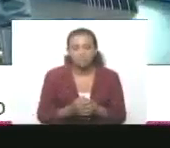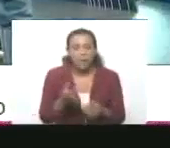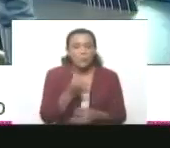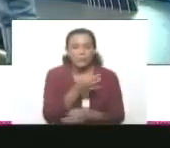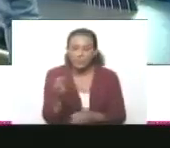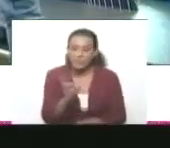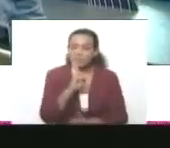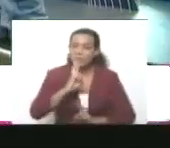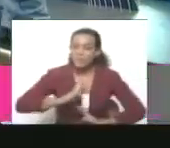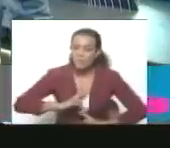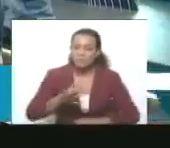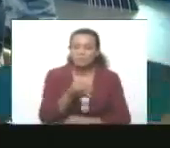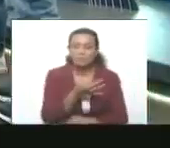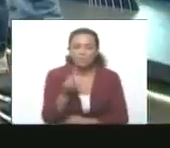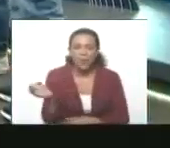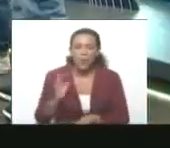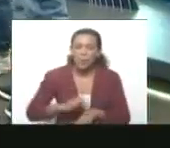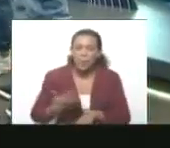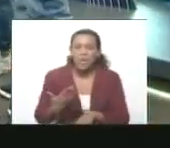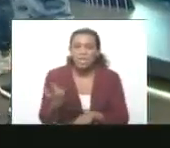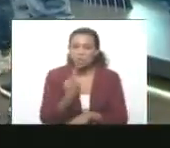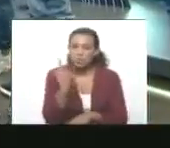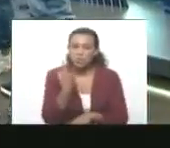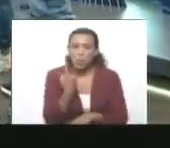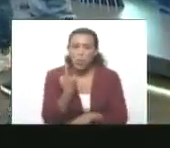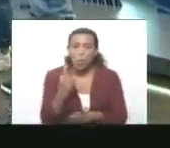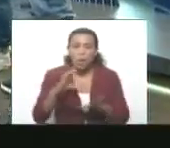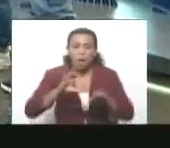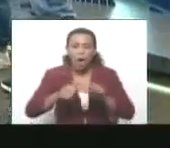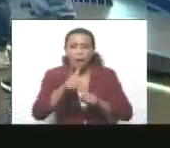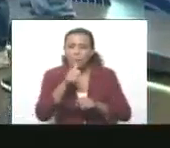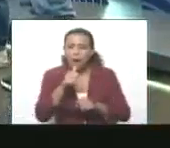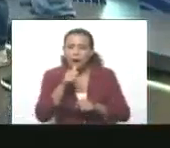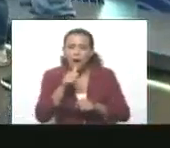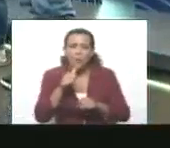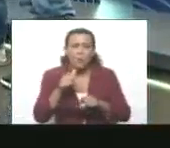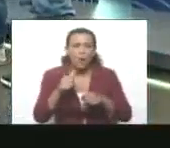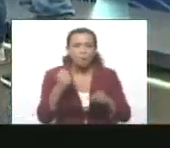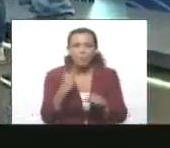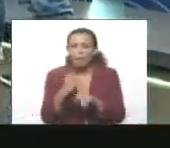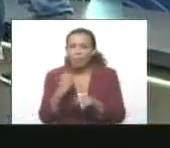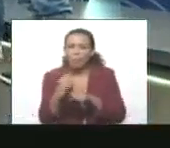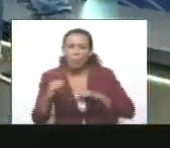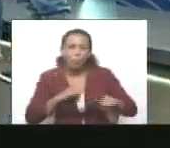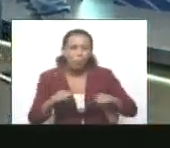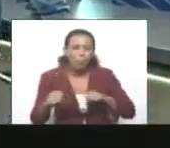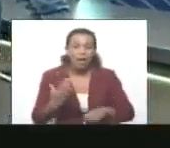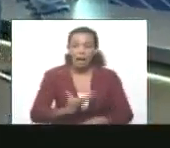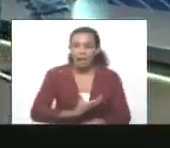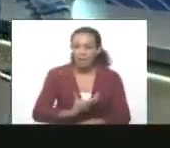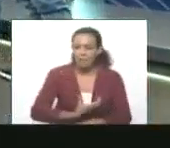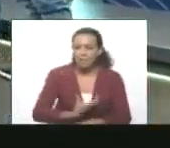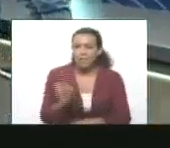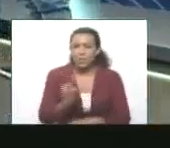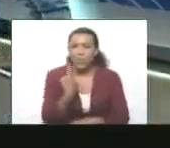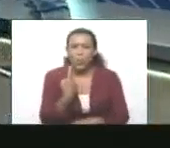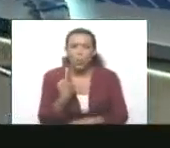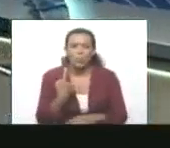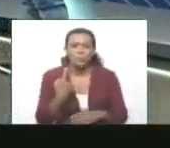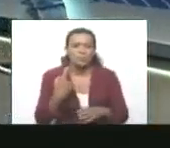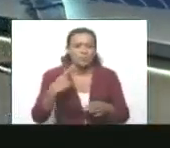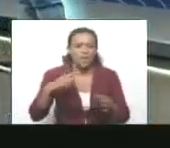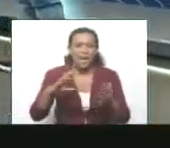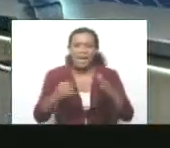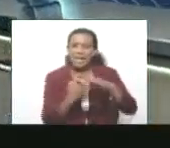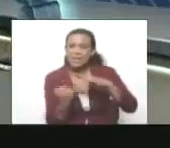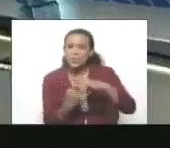efectiva, presidente. Porque no solamente la bomba booster, yo hemos trabajado con alcaldías, con Hidrocentro,